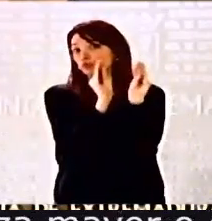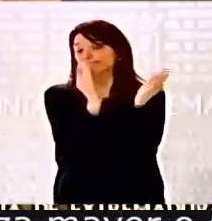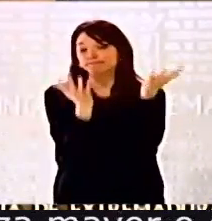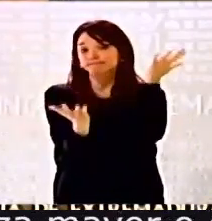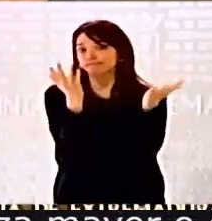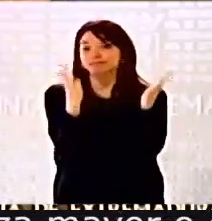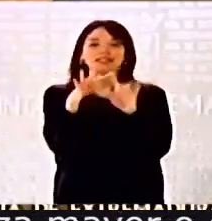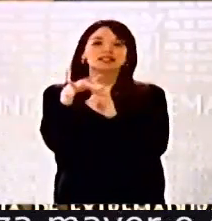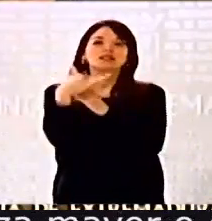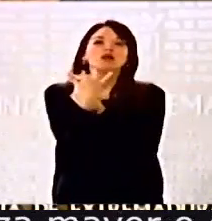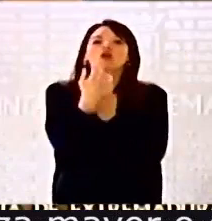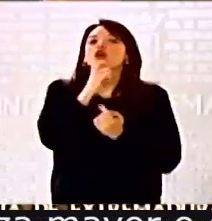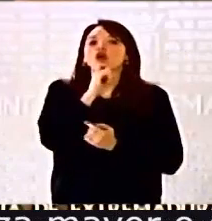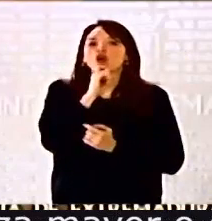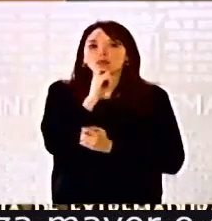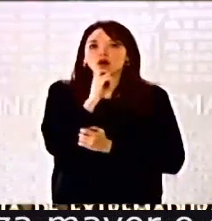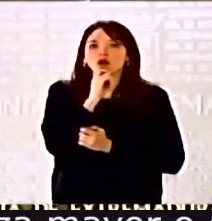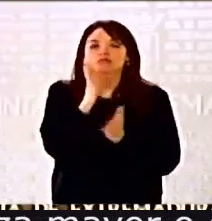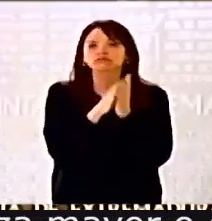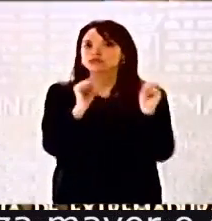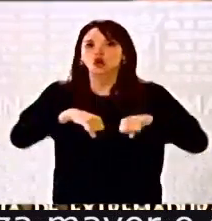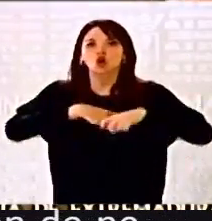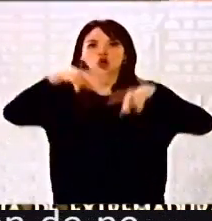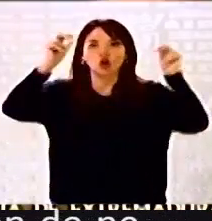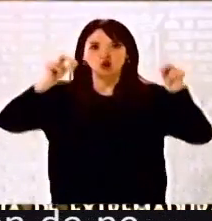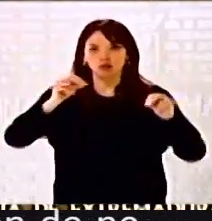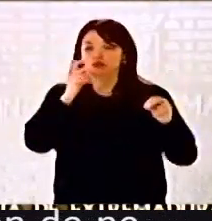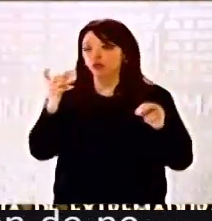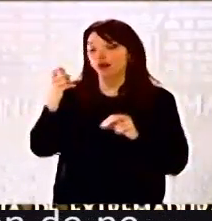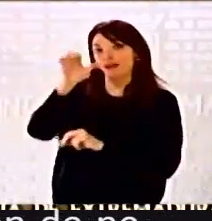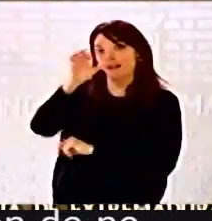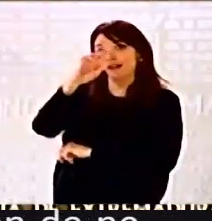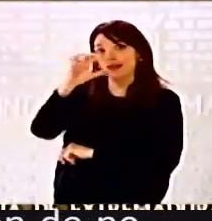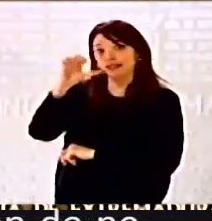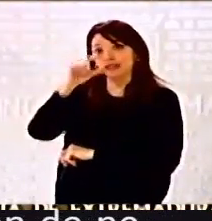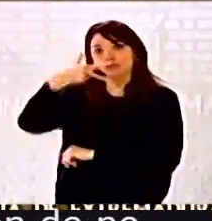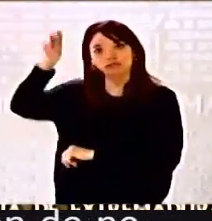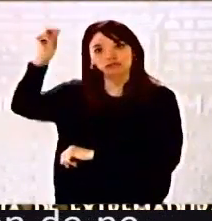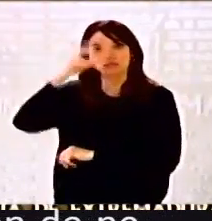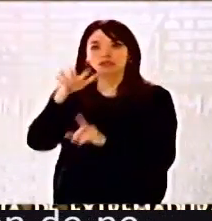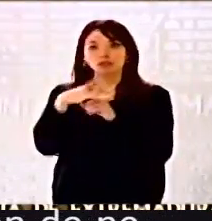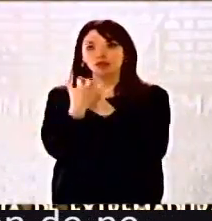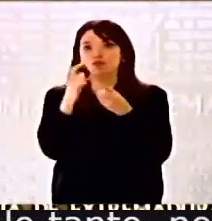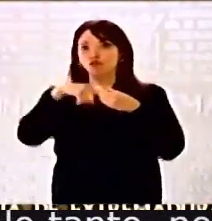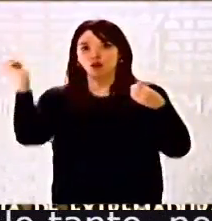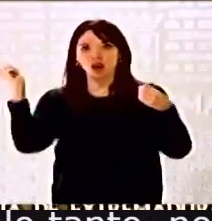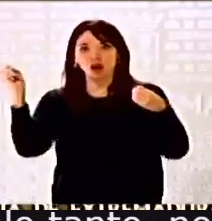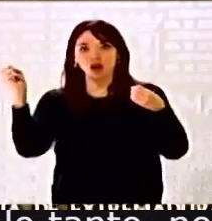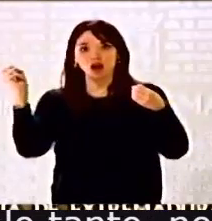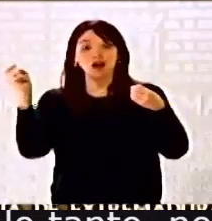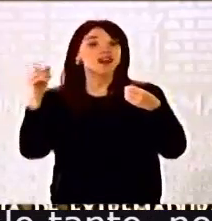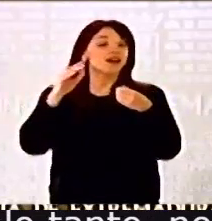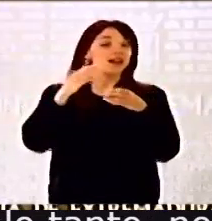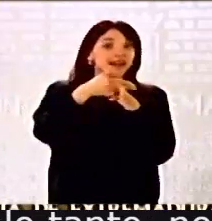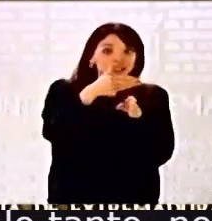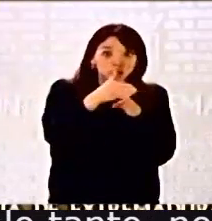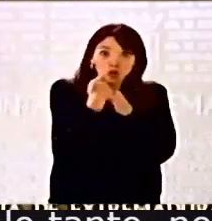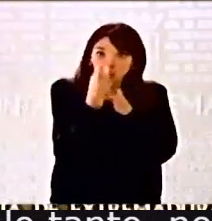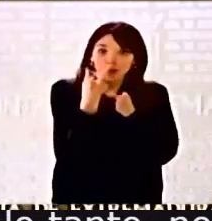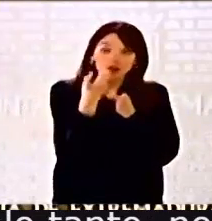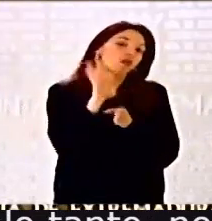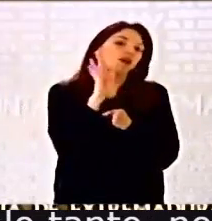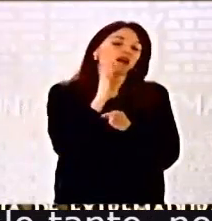situación de no conformidad y por lo tanto se rechaza el ERTE, por lo tanto no estarían en esta situación. Todos los que yo te doy son ERTEs que están